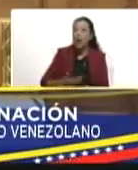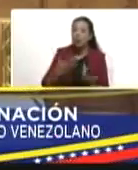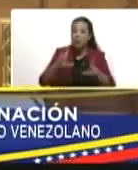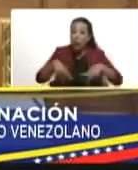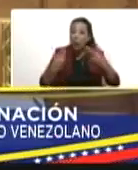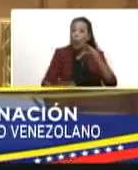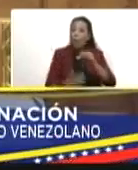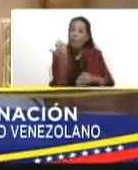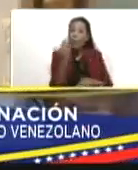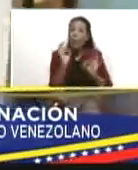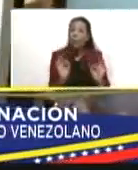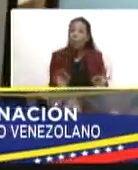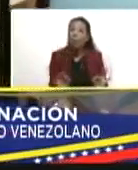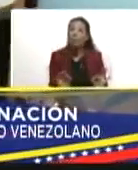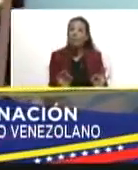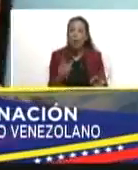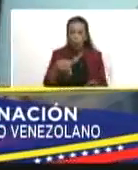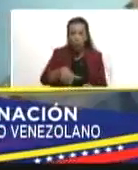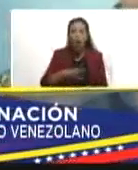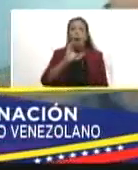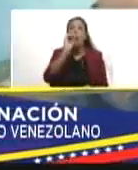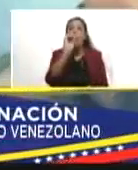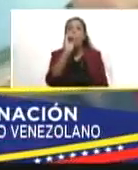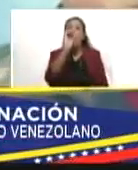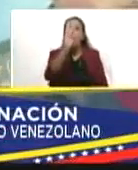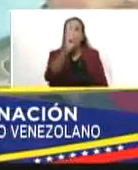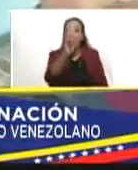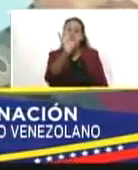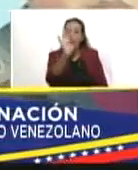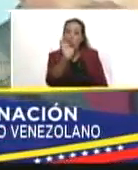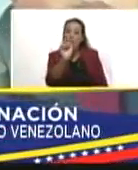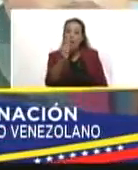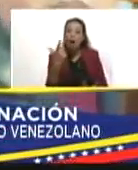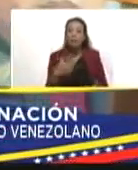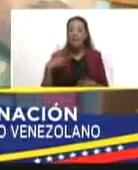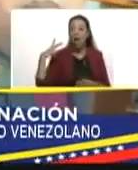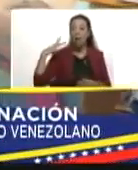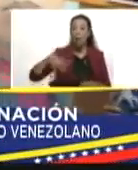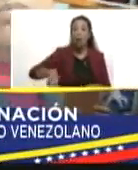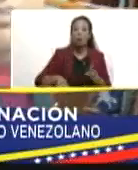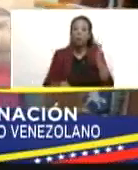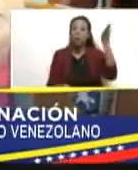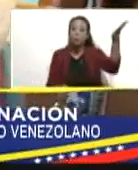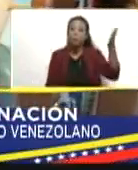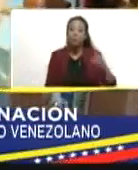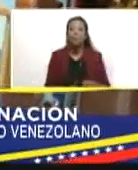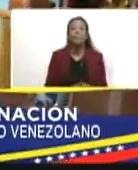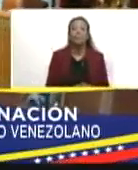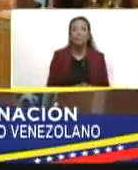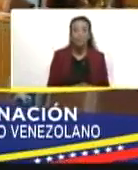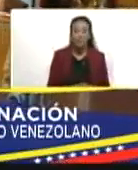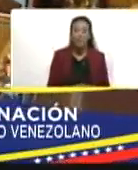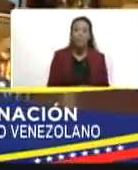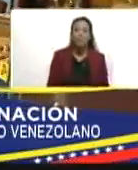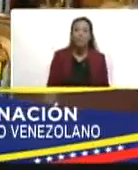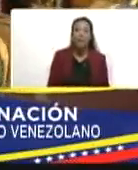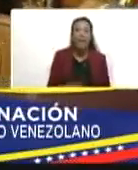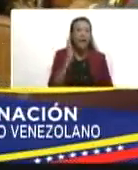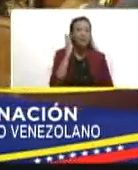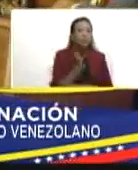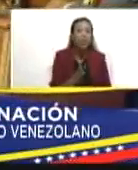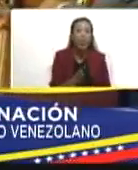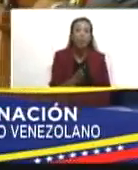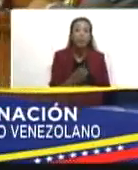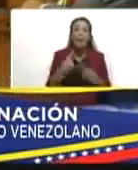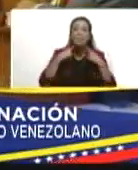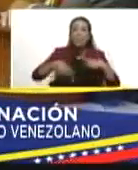compañía hpus cuana que hoy se llama ofac y queda ya en Washington las sanciones y